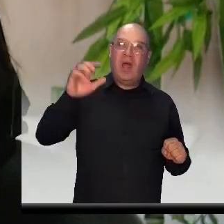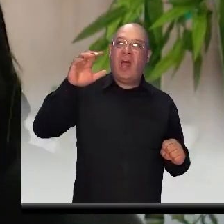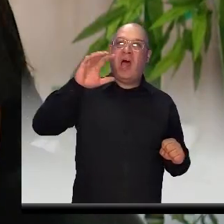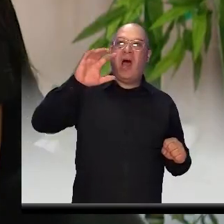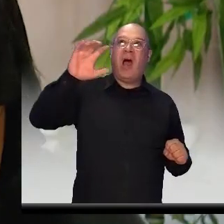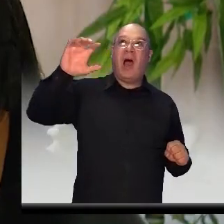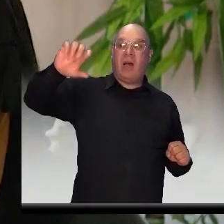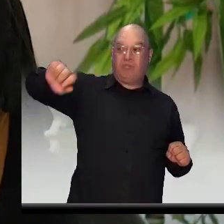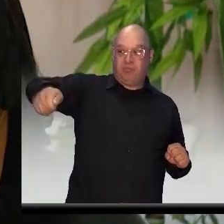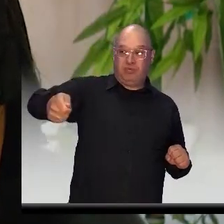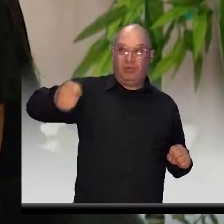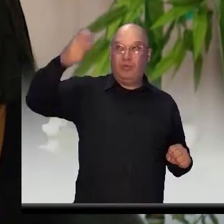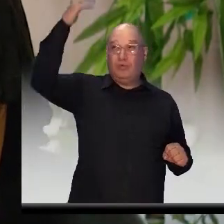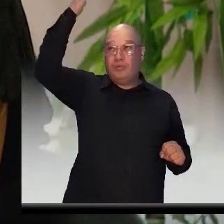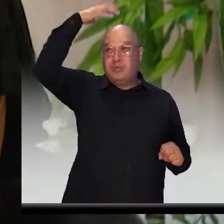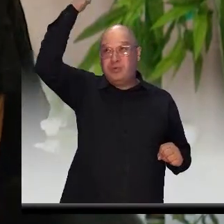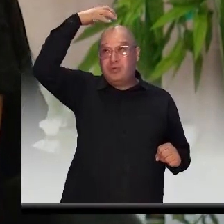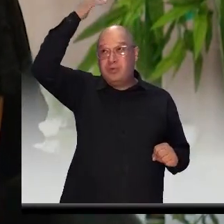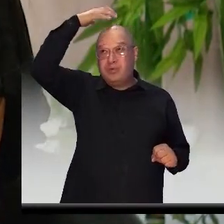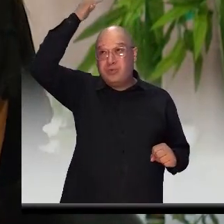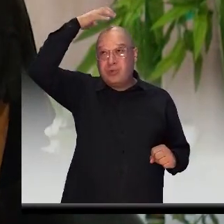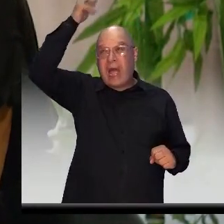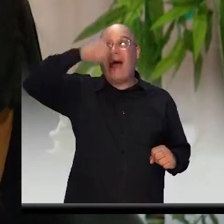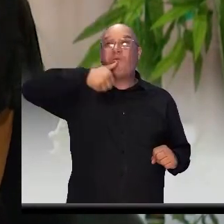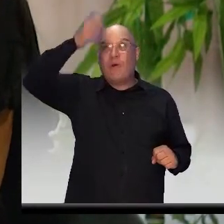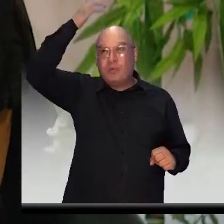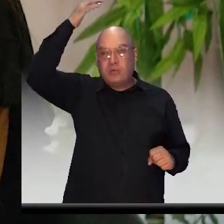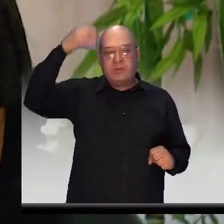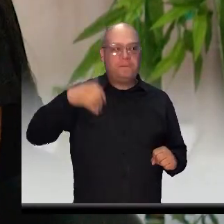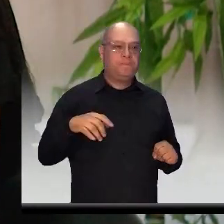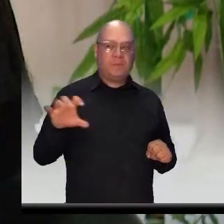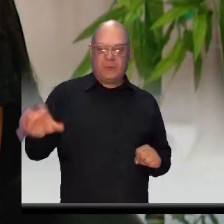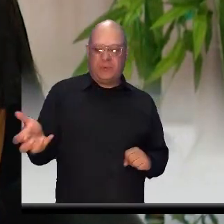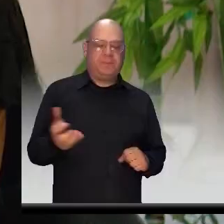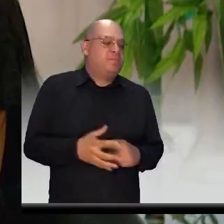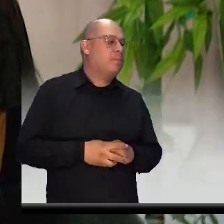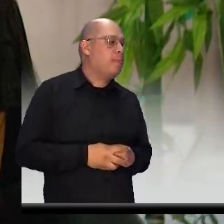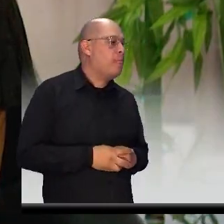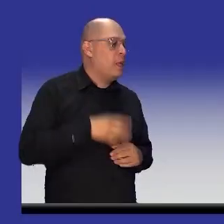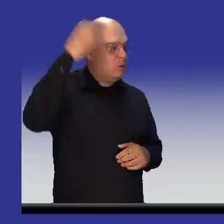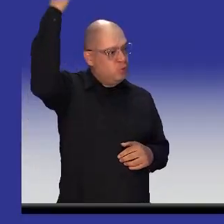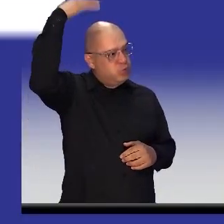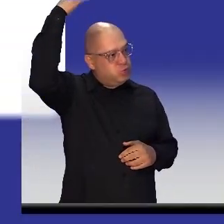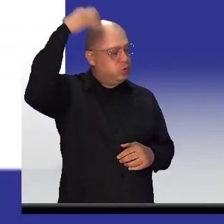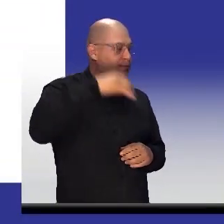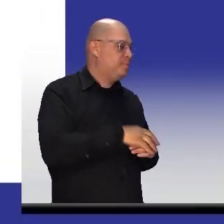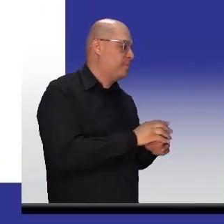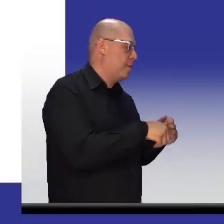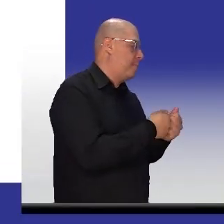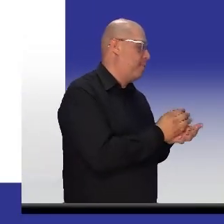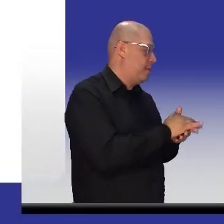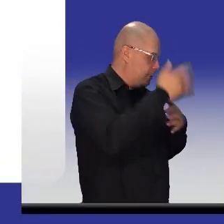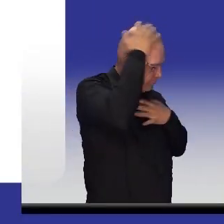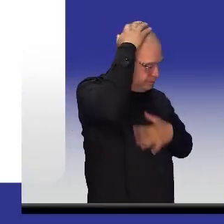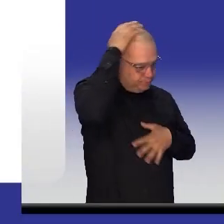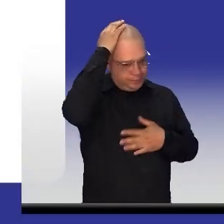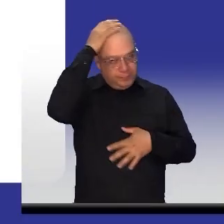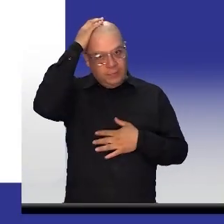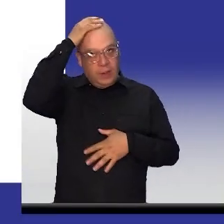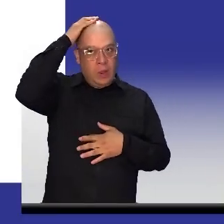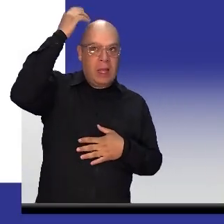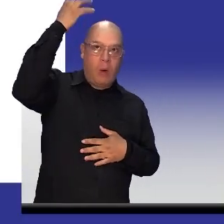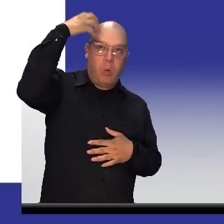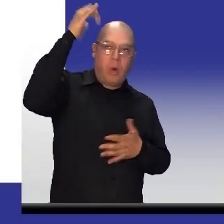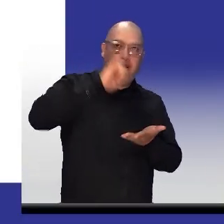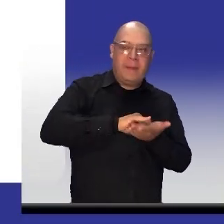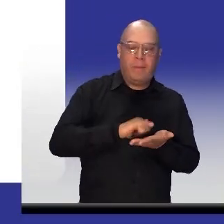¿nos estamos echando el champú, el jabón, o dejamos la canilla abierta? Esa es una pequeña acción que contribuye. ¿Cómo afecta